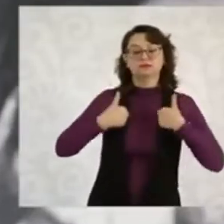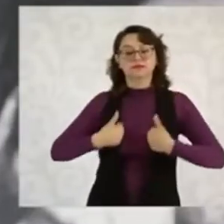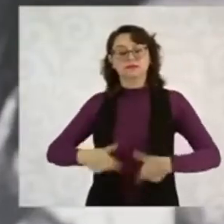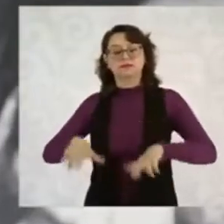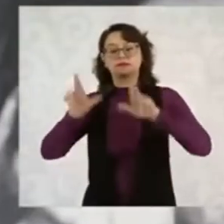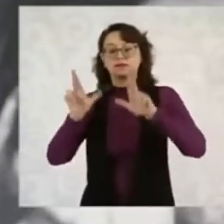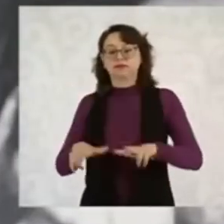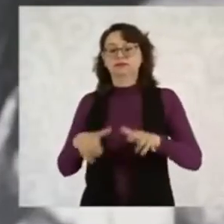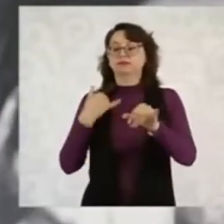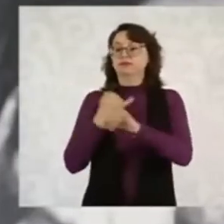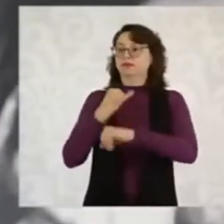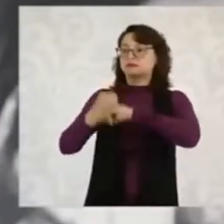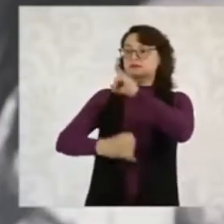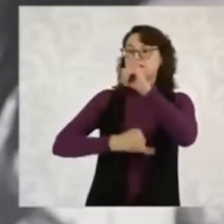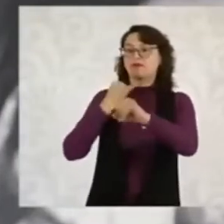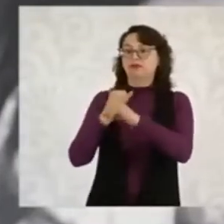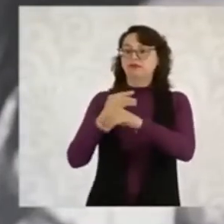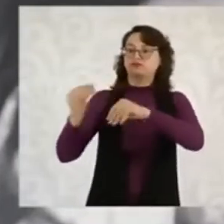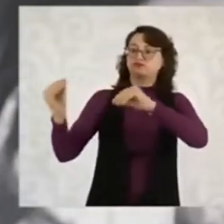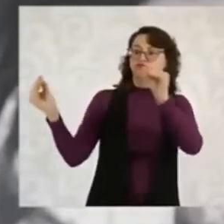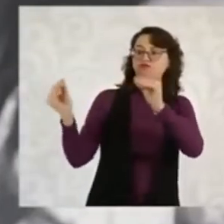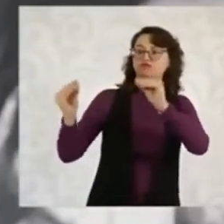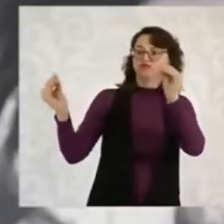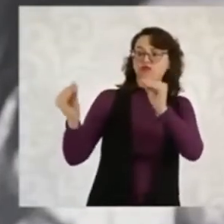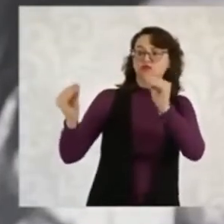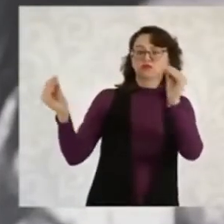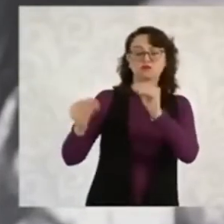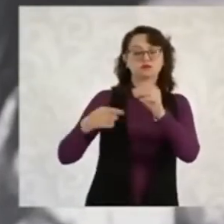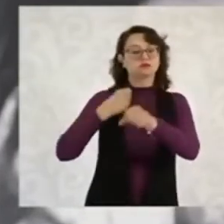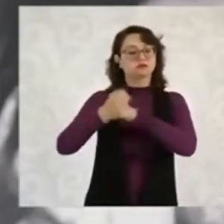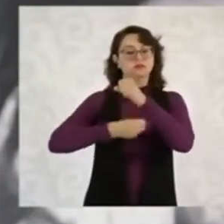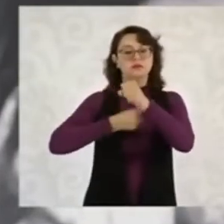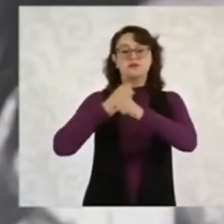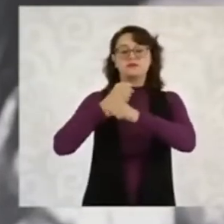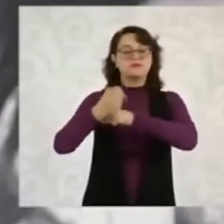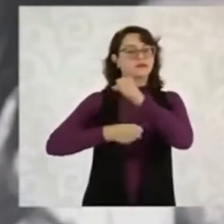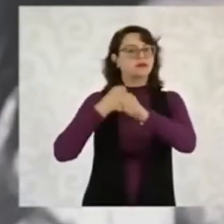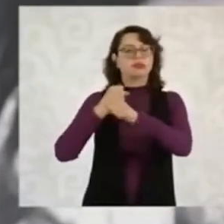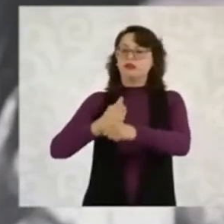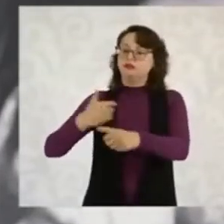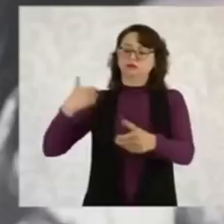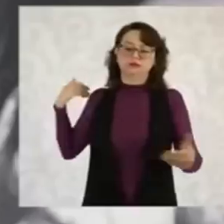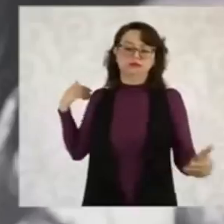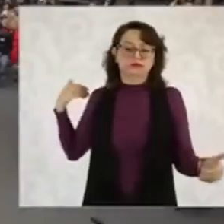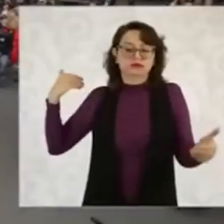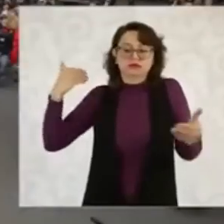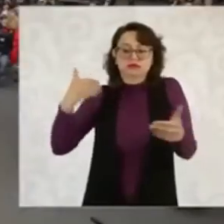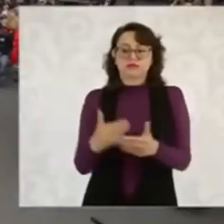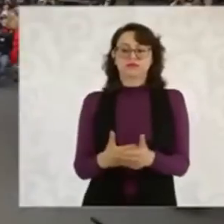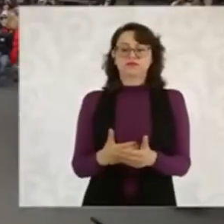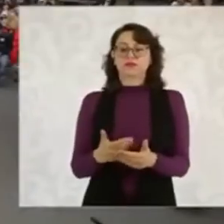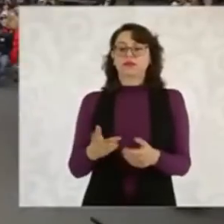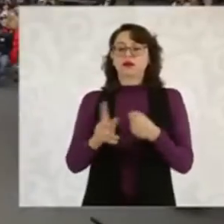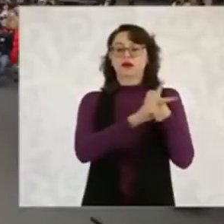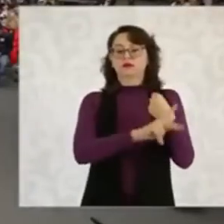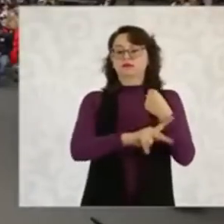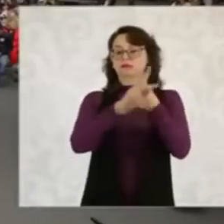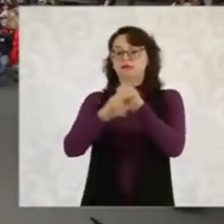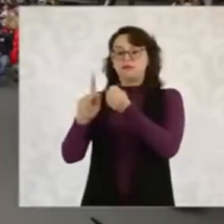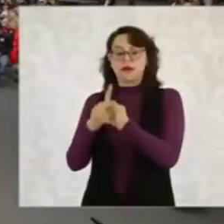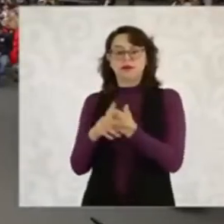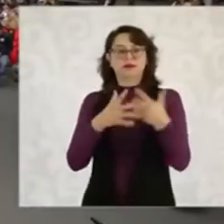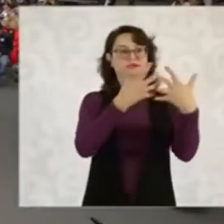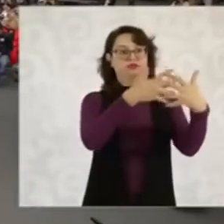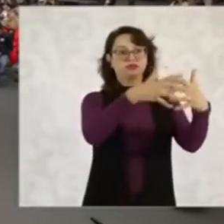debate internacional que durante años ha estado marcado por las perspectivas pues, de los países de economías más